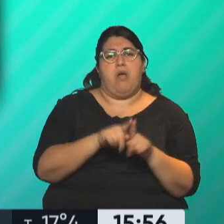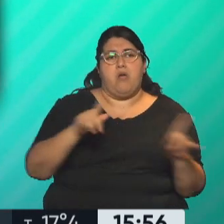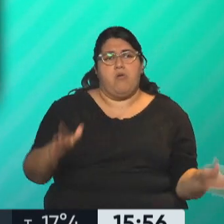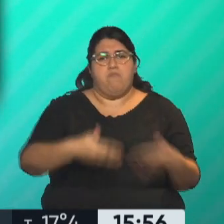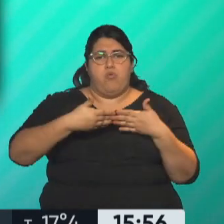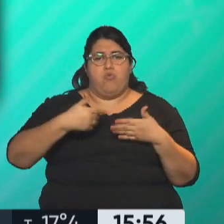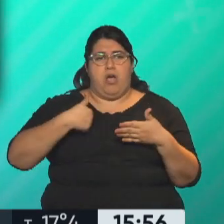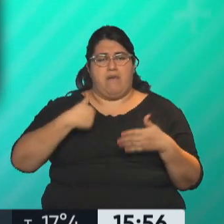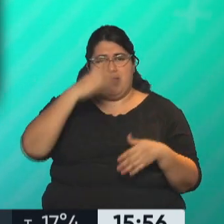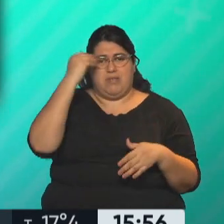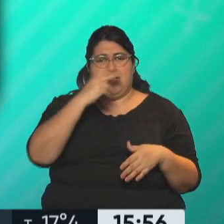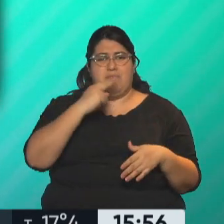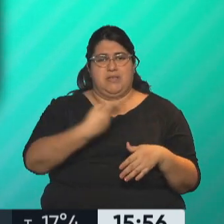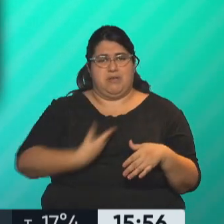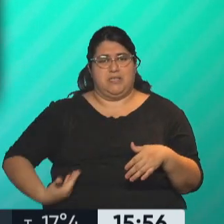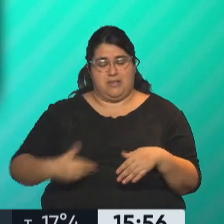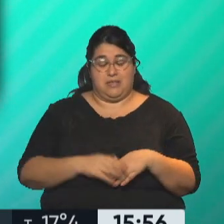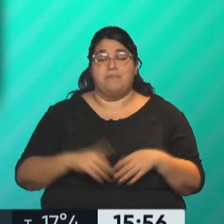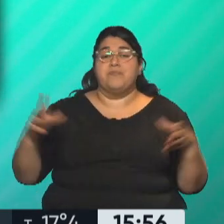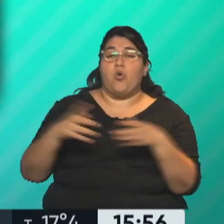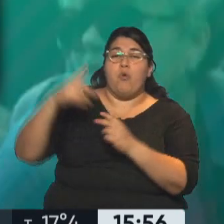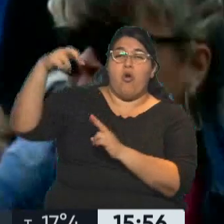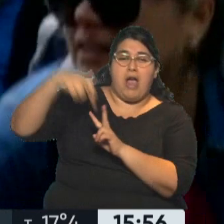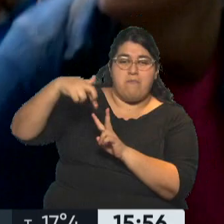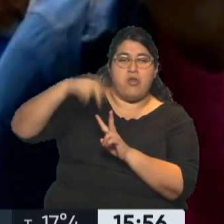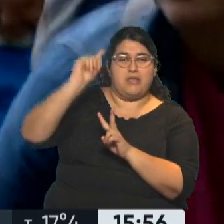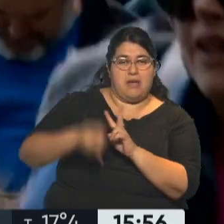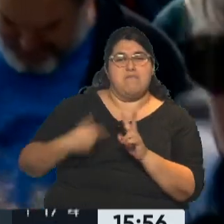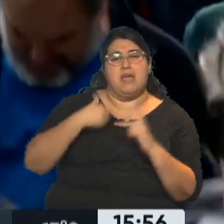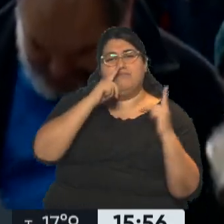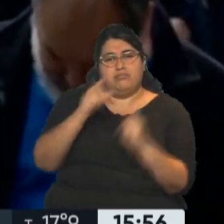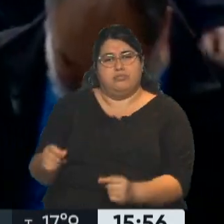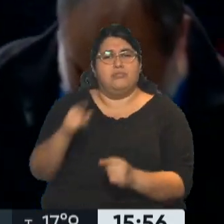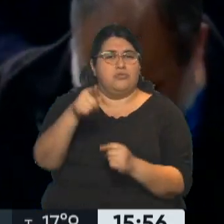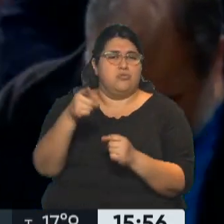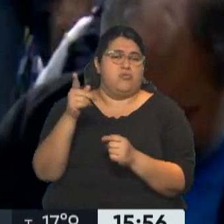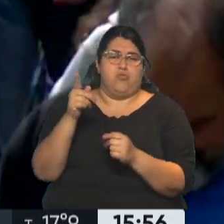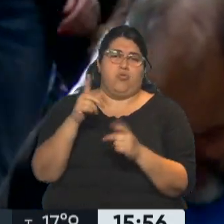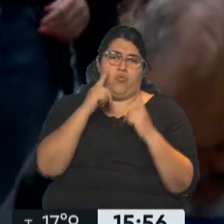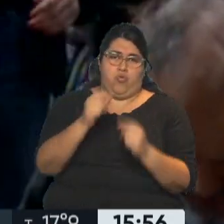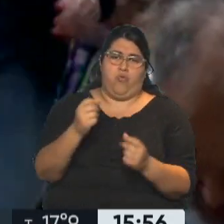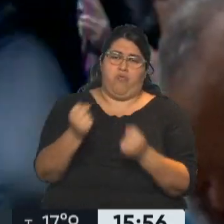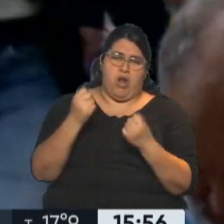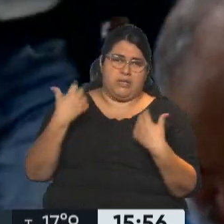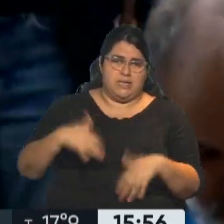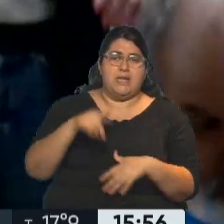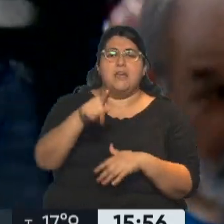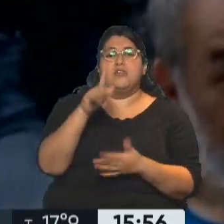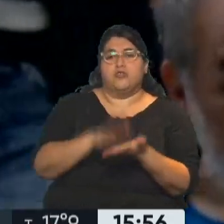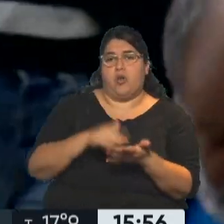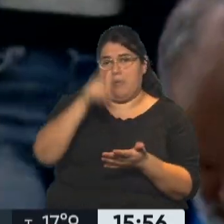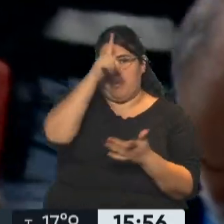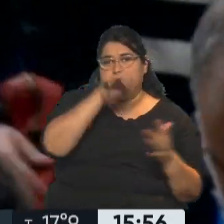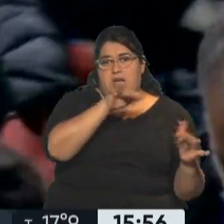de la nación la cámpora también se manifestó a través de las redes sociales cuestionando duramente la medida del operativo policial